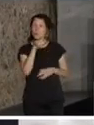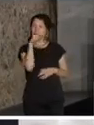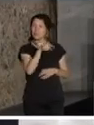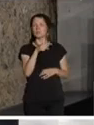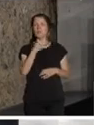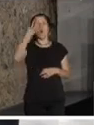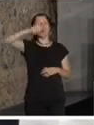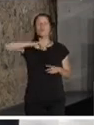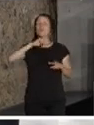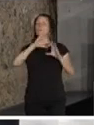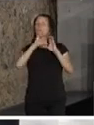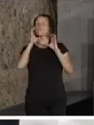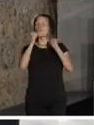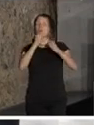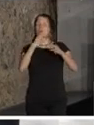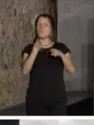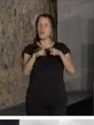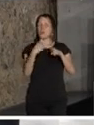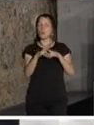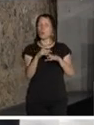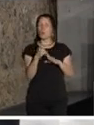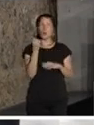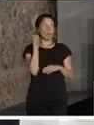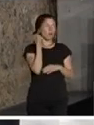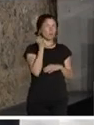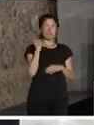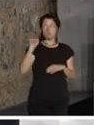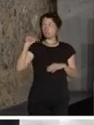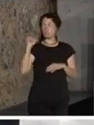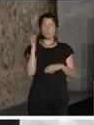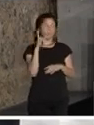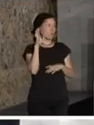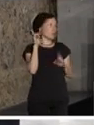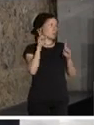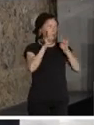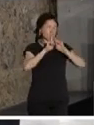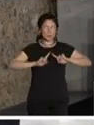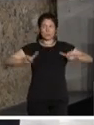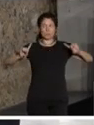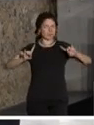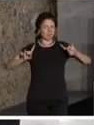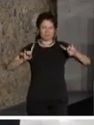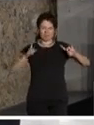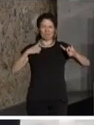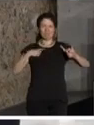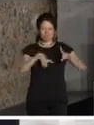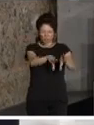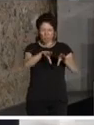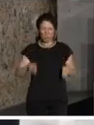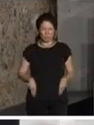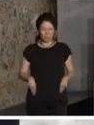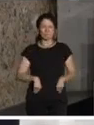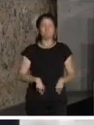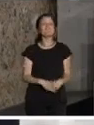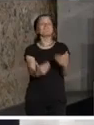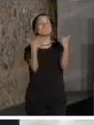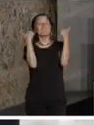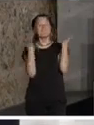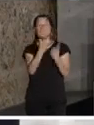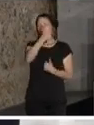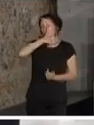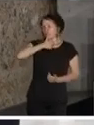la única fuerza política que no se pone de perfil que está dispuesta a asumir el coste político que está dispuesta a